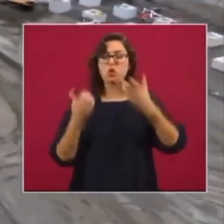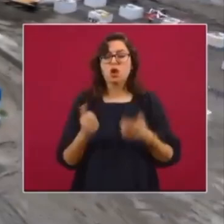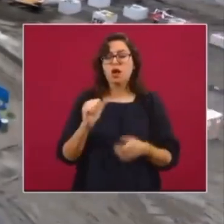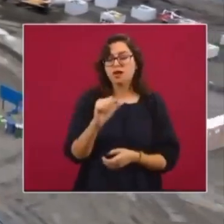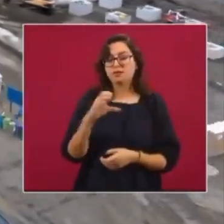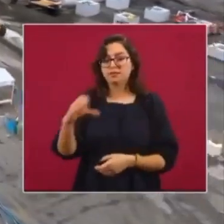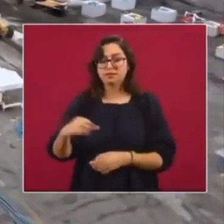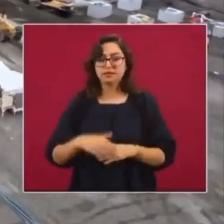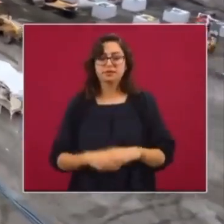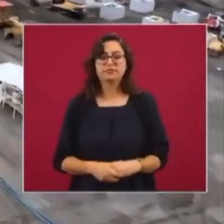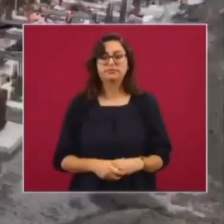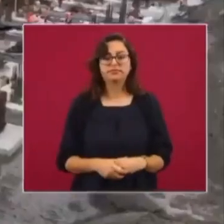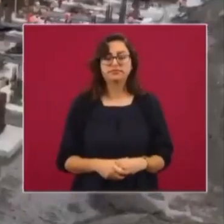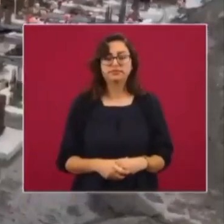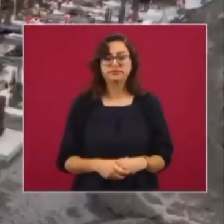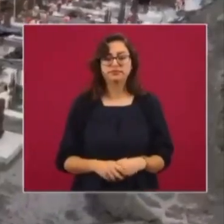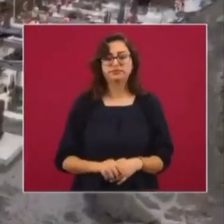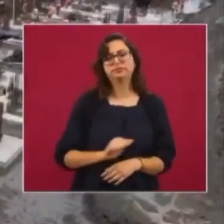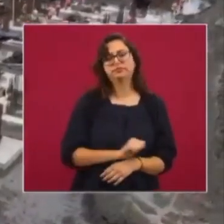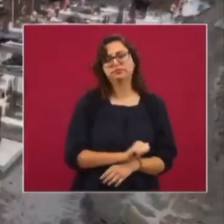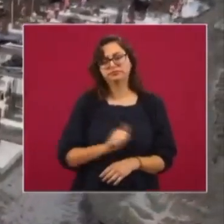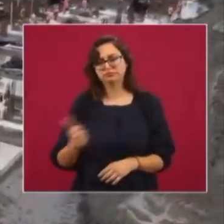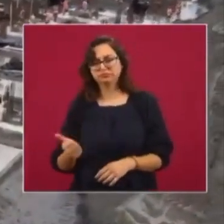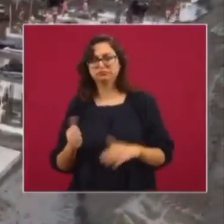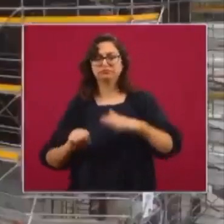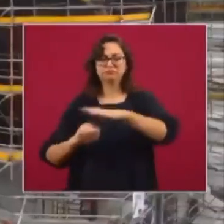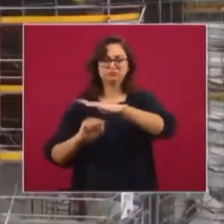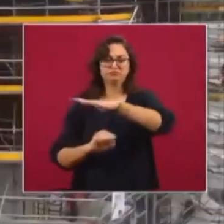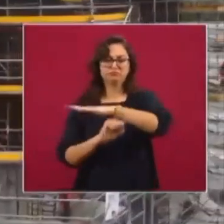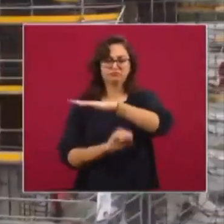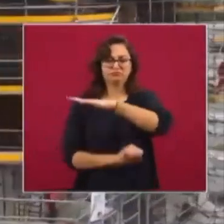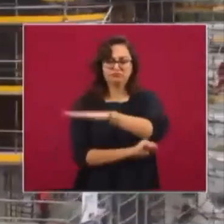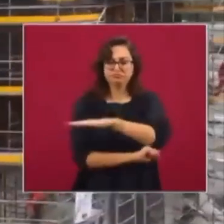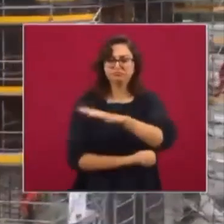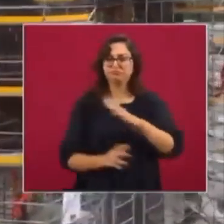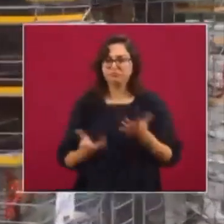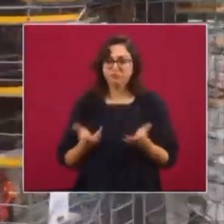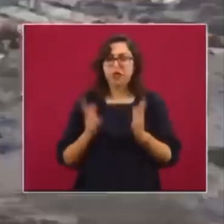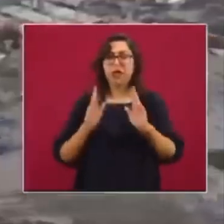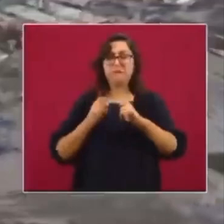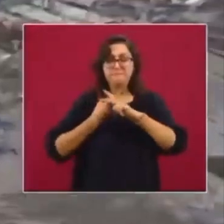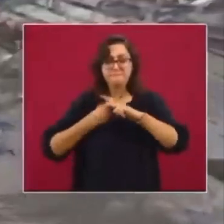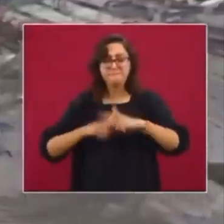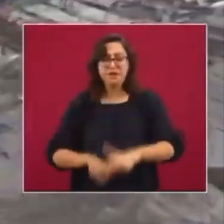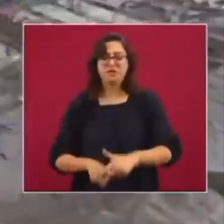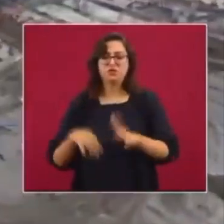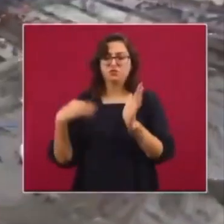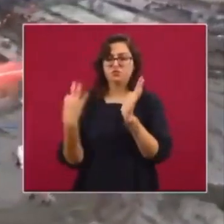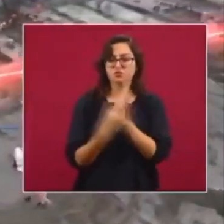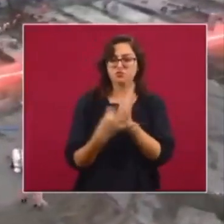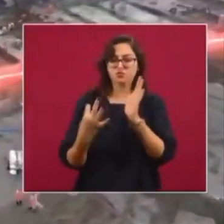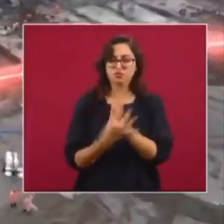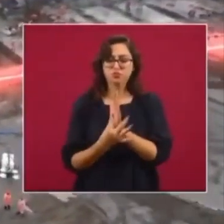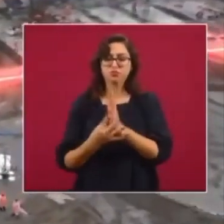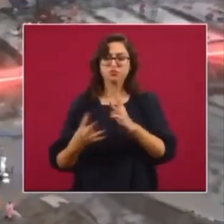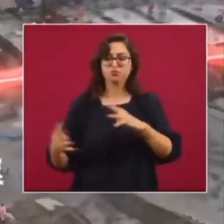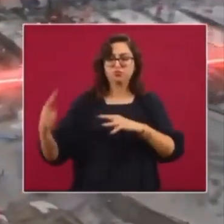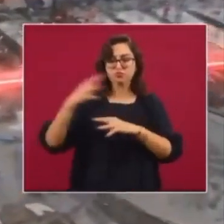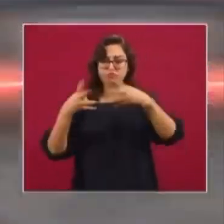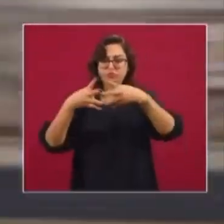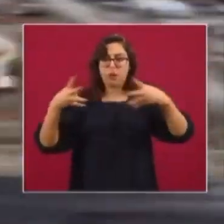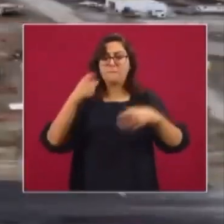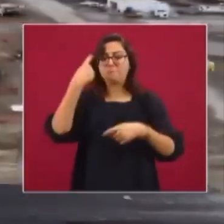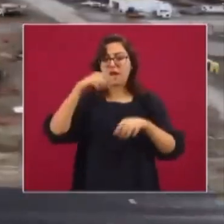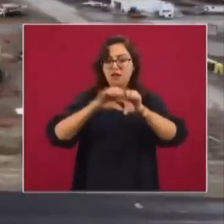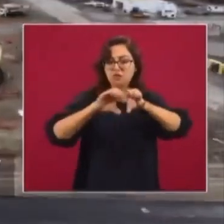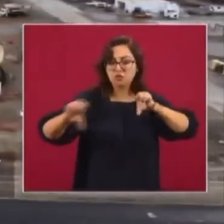de proceso que han culminado su fase de cimentación e ingeniería de detalle llevan a cabo la construcción de la superestructura de los tambores de coque y los racks de